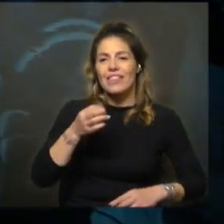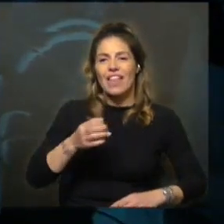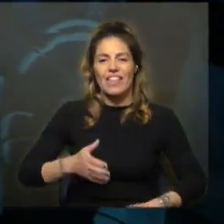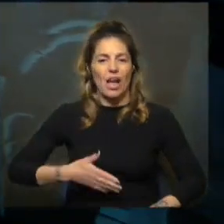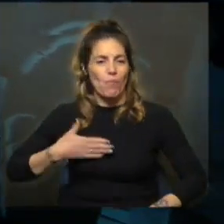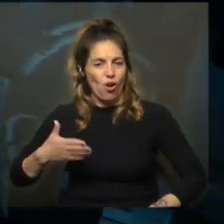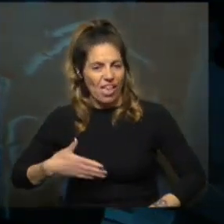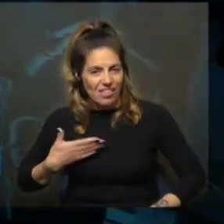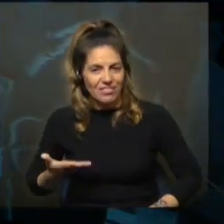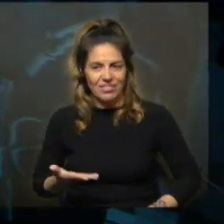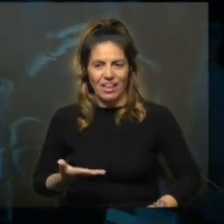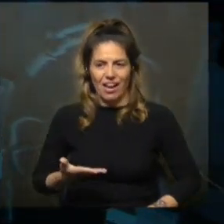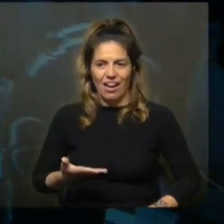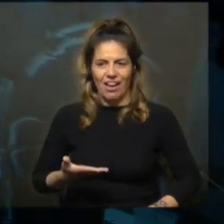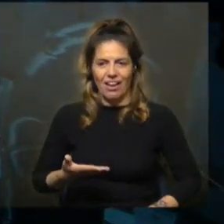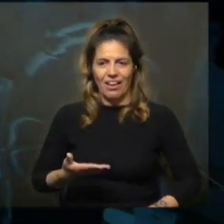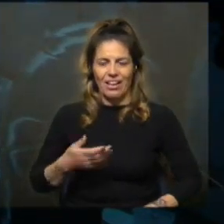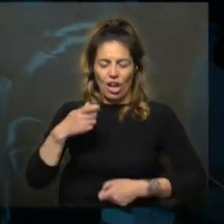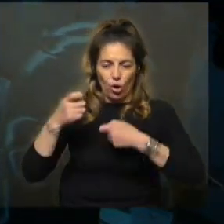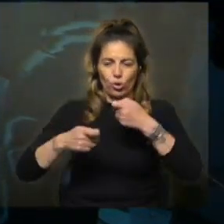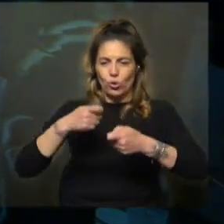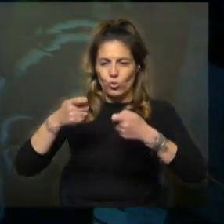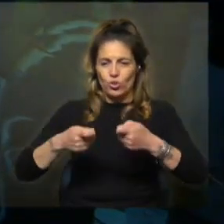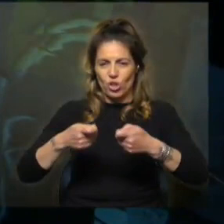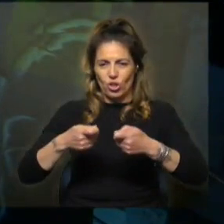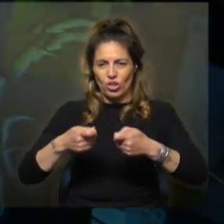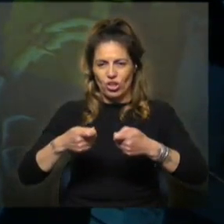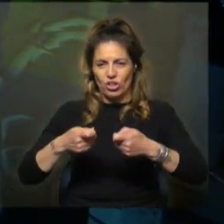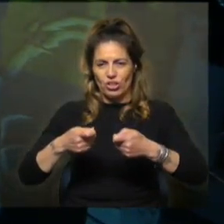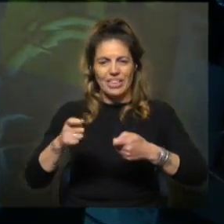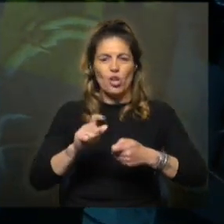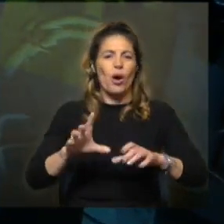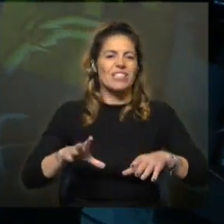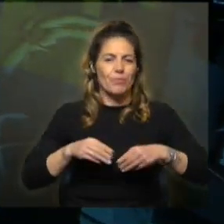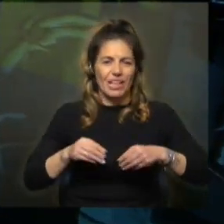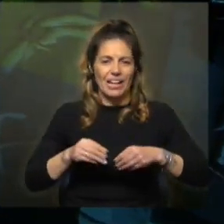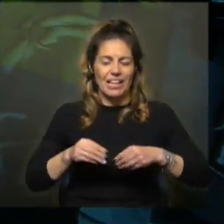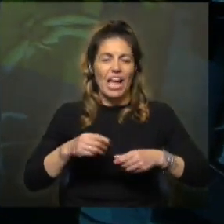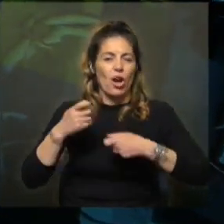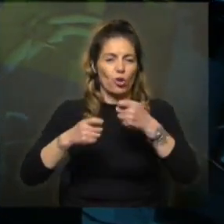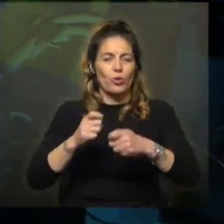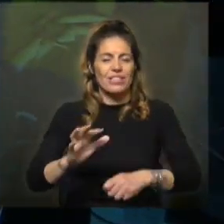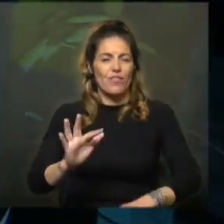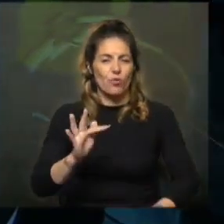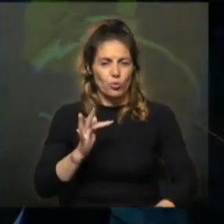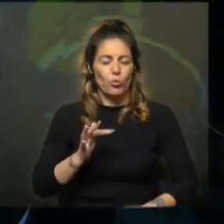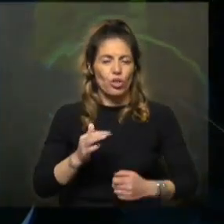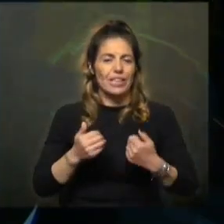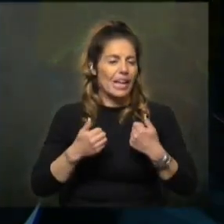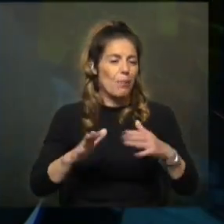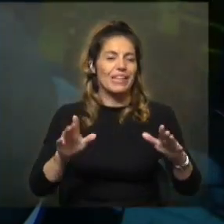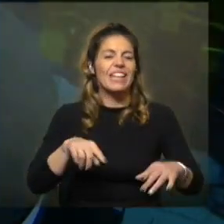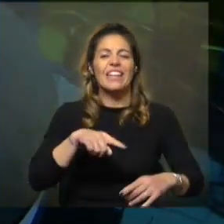indignación hay que la construcción de de esa de ese de ese futuro que queremos tiene que partir de algún